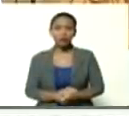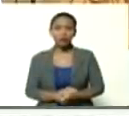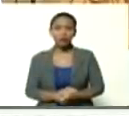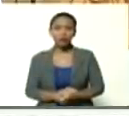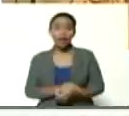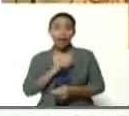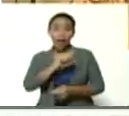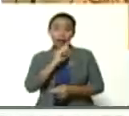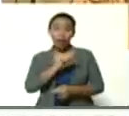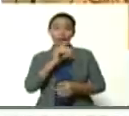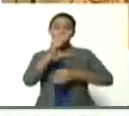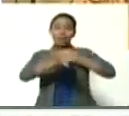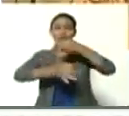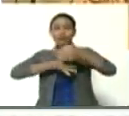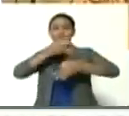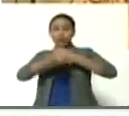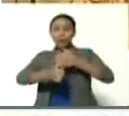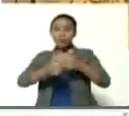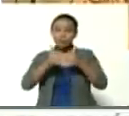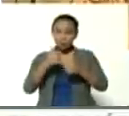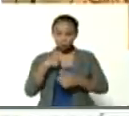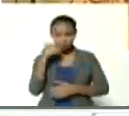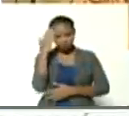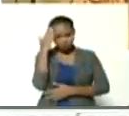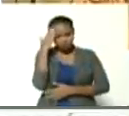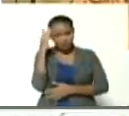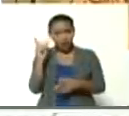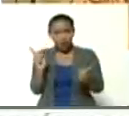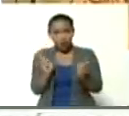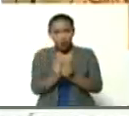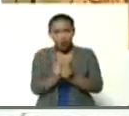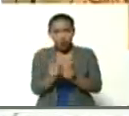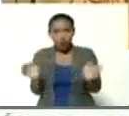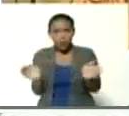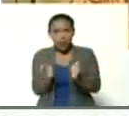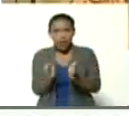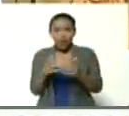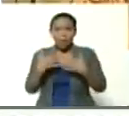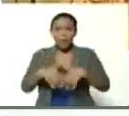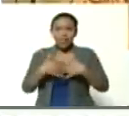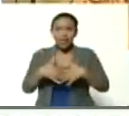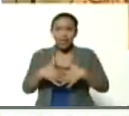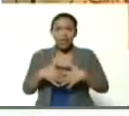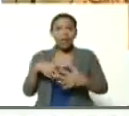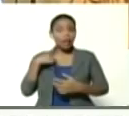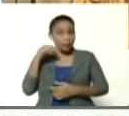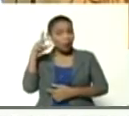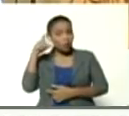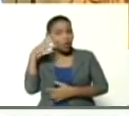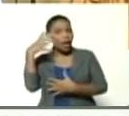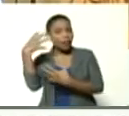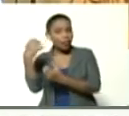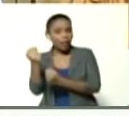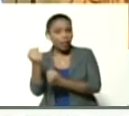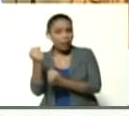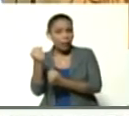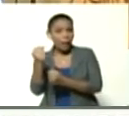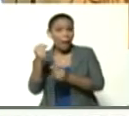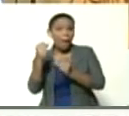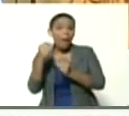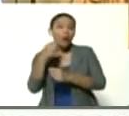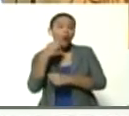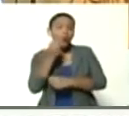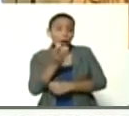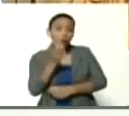Esto hay que explicarlo bien. Yo sé que los micro y pequeños empresarios que me escuchan lo entienden. Y bueno,